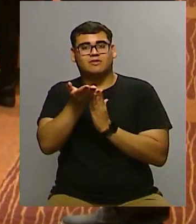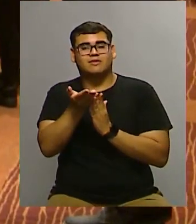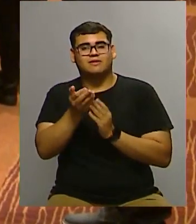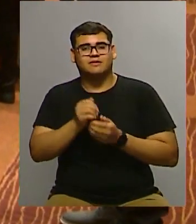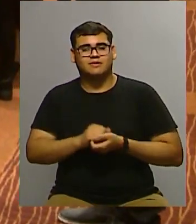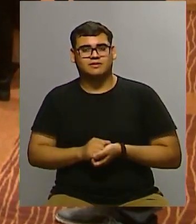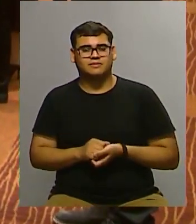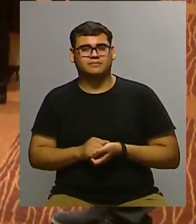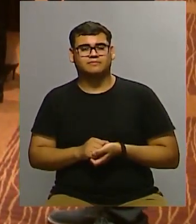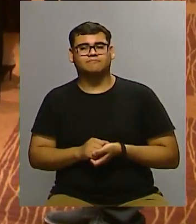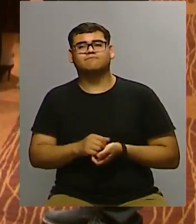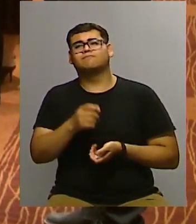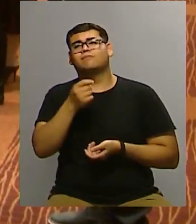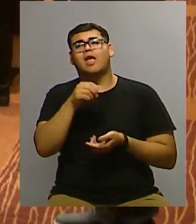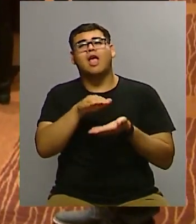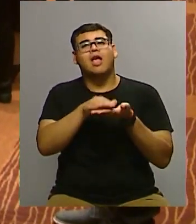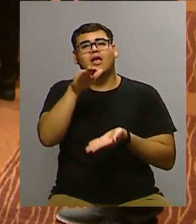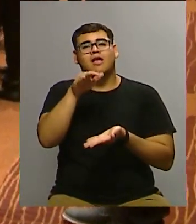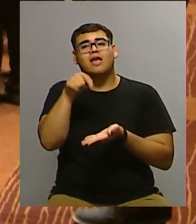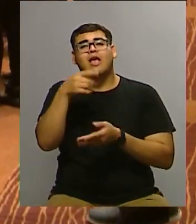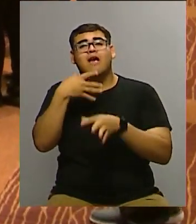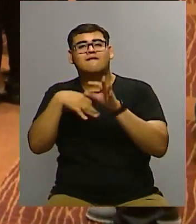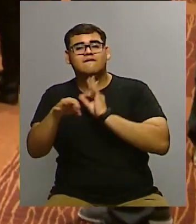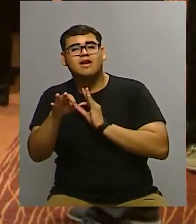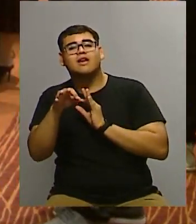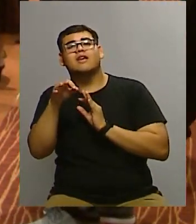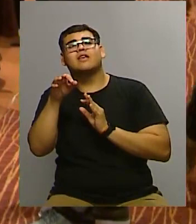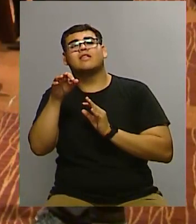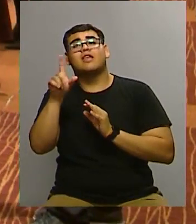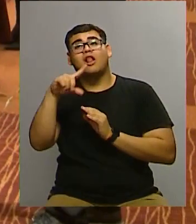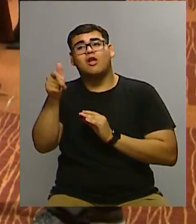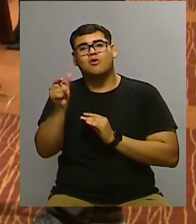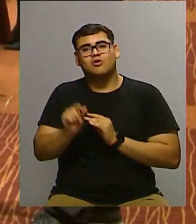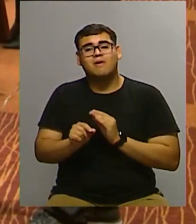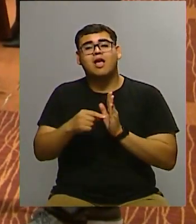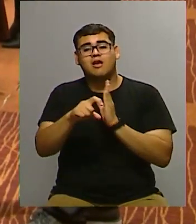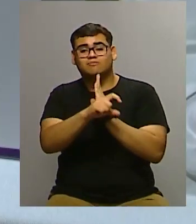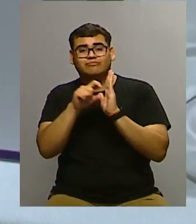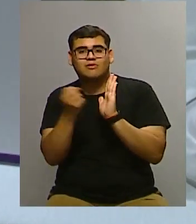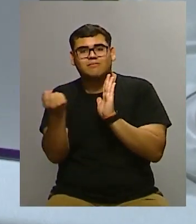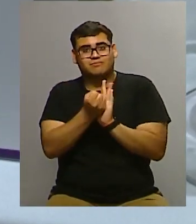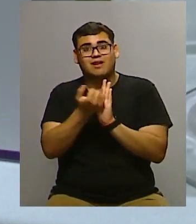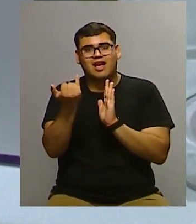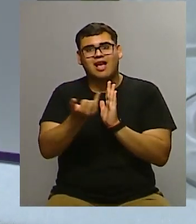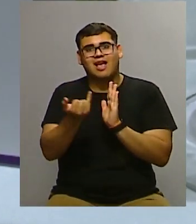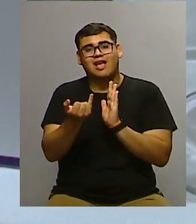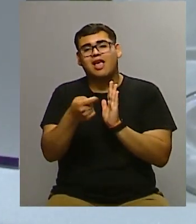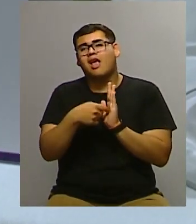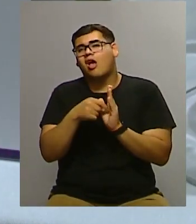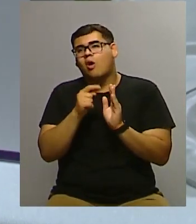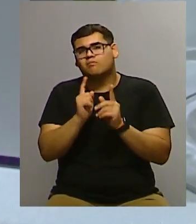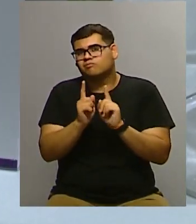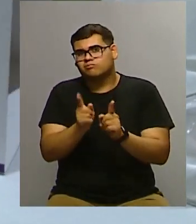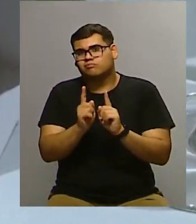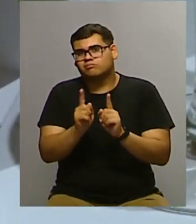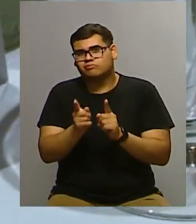que tiene, el que está embotellado, que es el que está embotellado, etiquetado y con marca, Sí. se ha mantenido